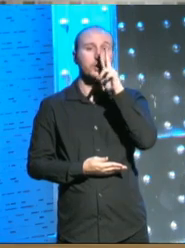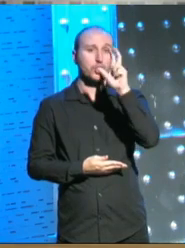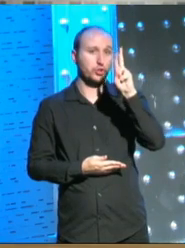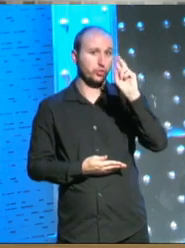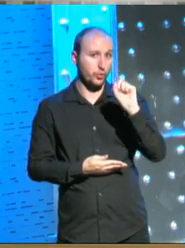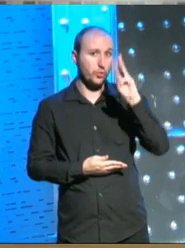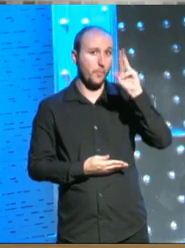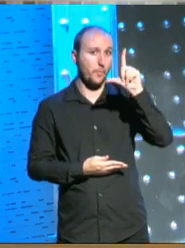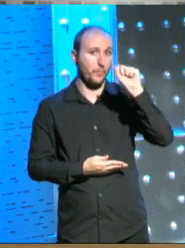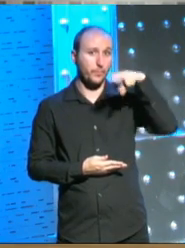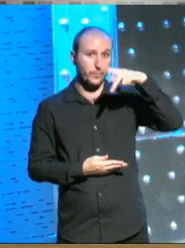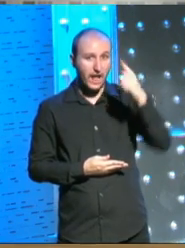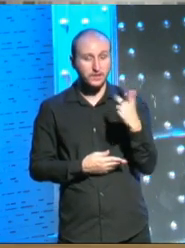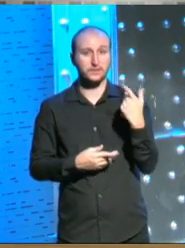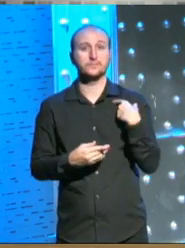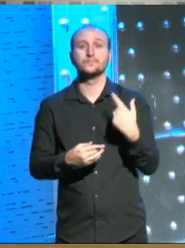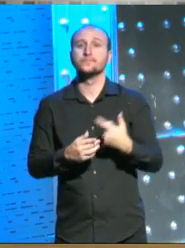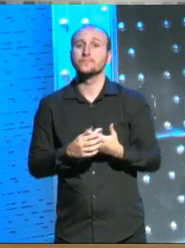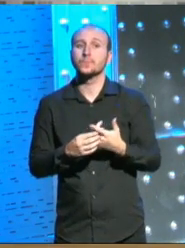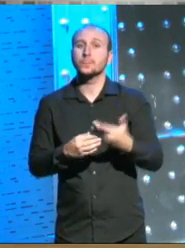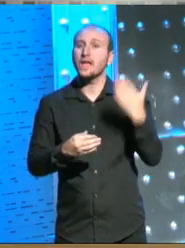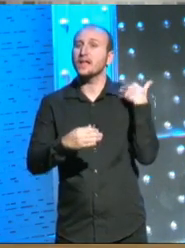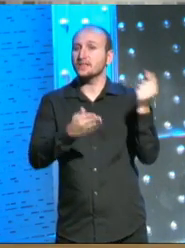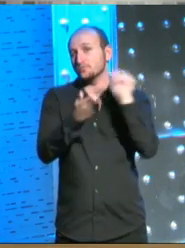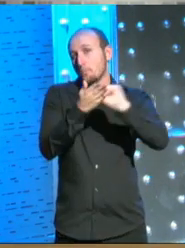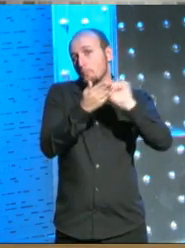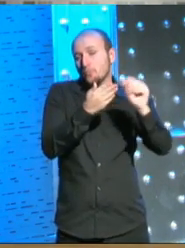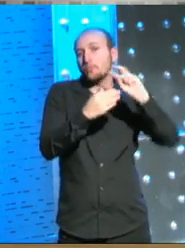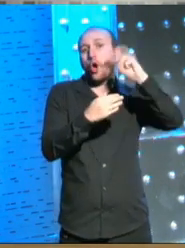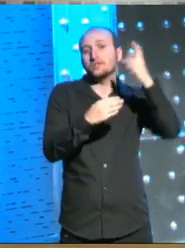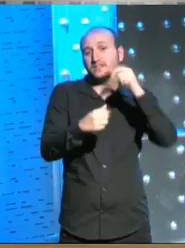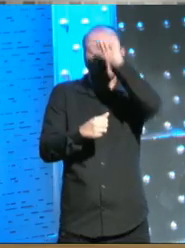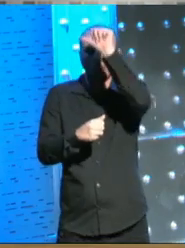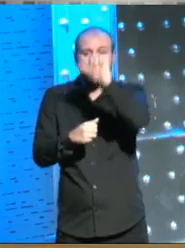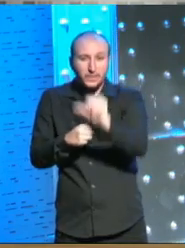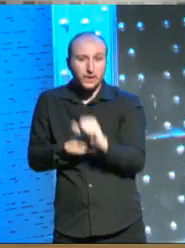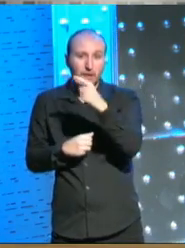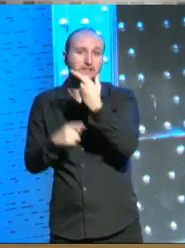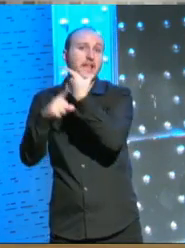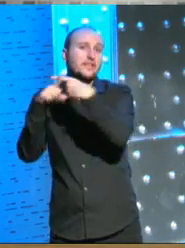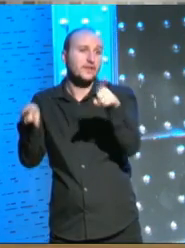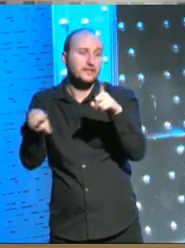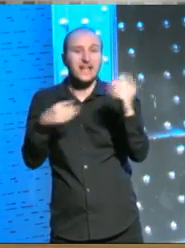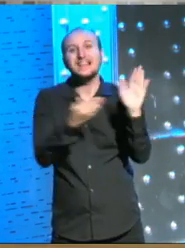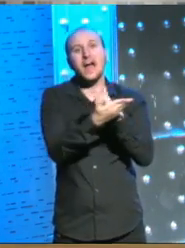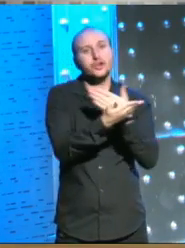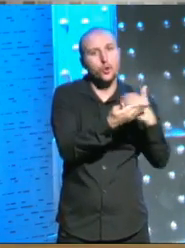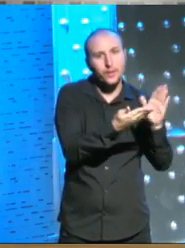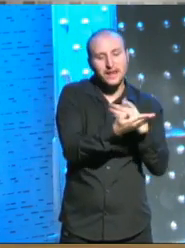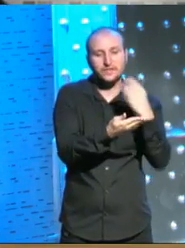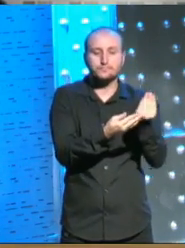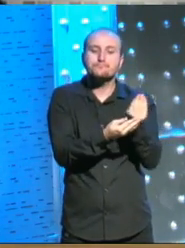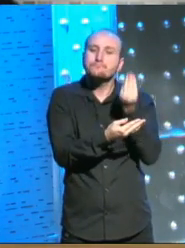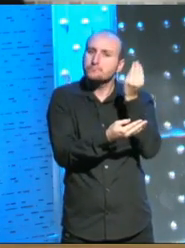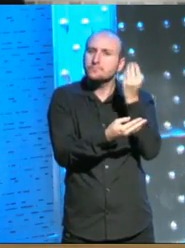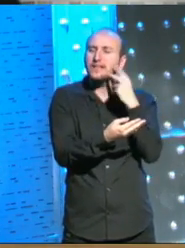previa que se llamaba 2001 odisea del espacio. La película es bastante distinta de la novela, de todas formas. La novela es más aclaradora, la película